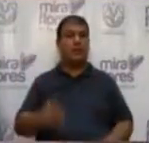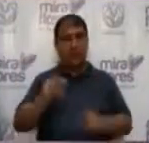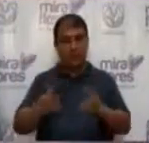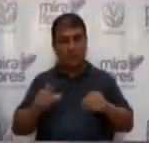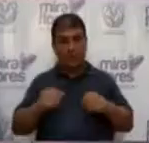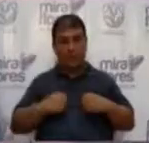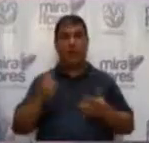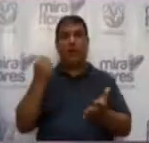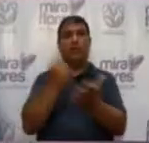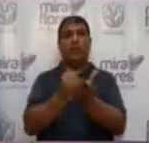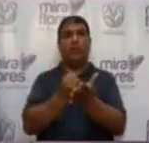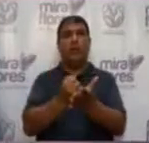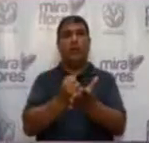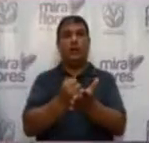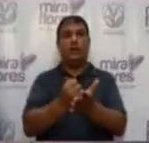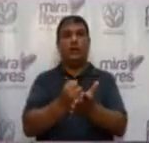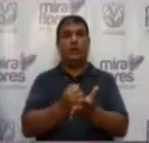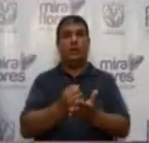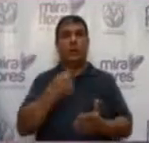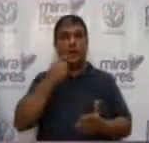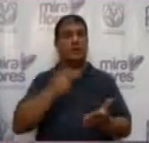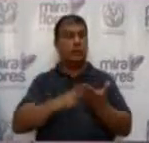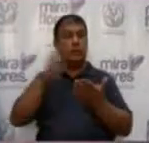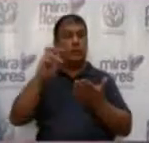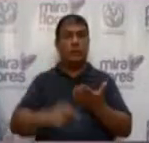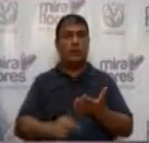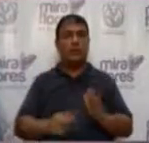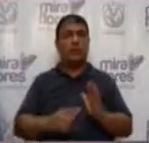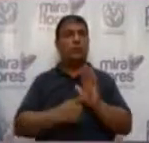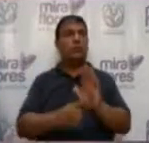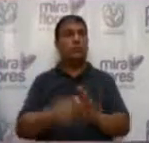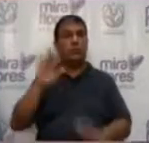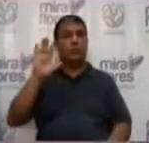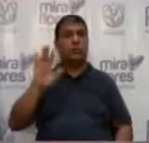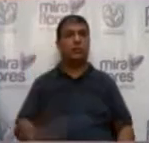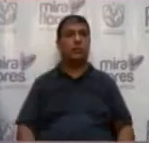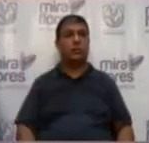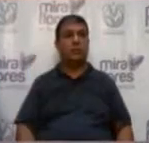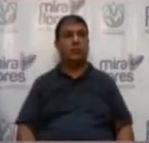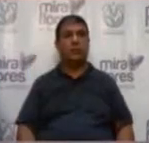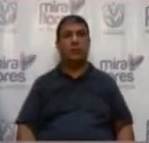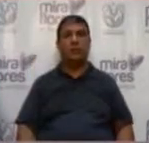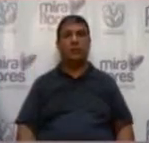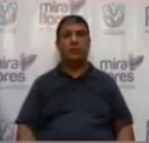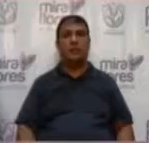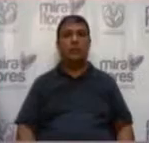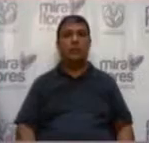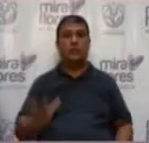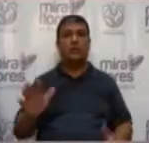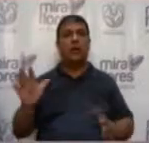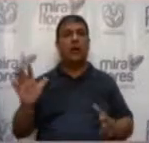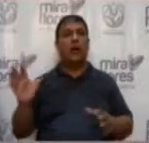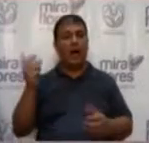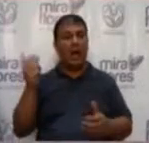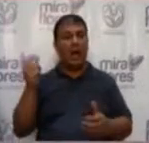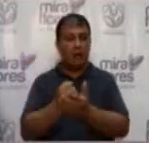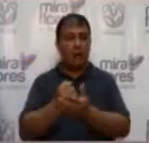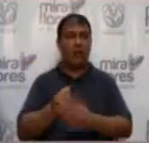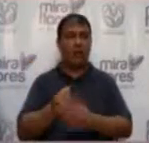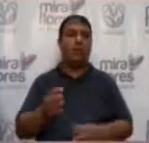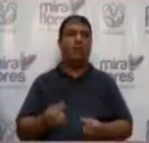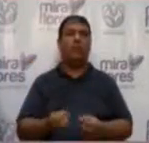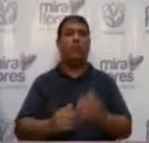favor de aprobar este proyecto, se van a expresarlo en señal de conformidad. Ha sido aprobado